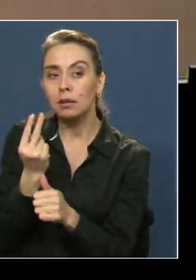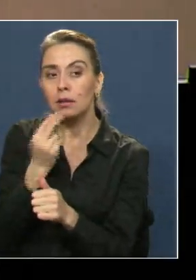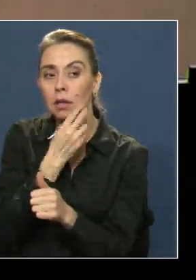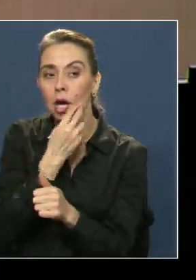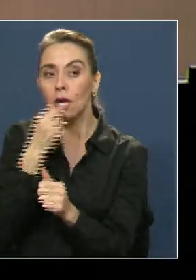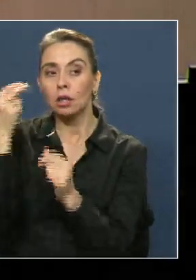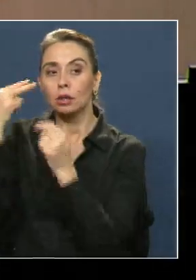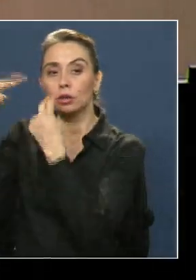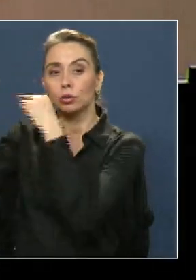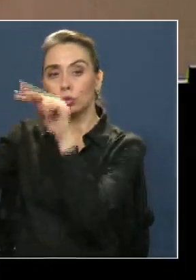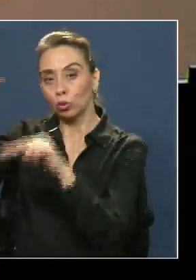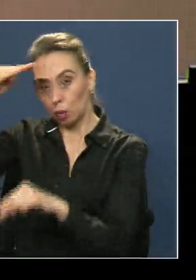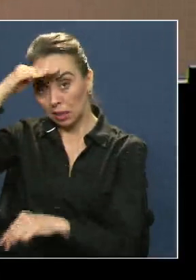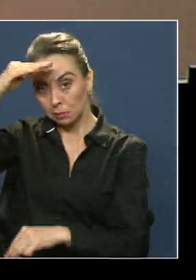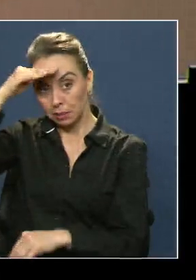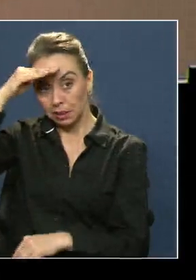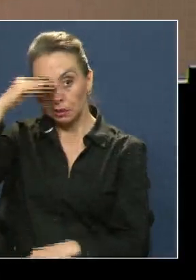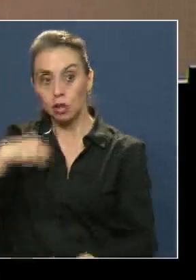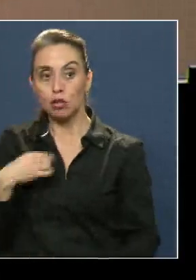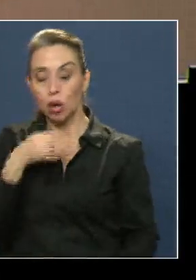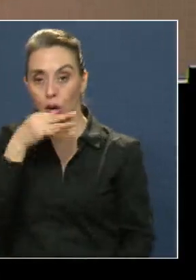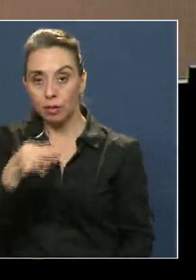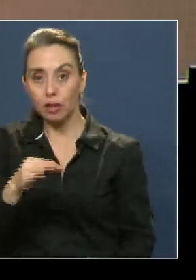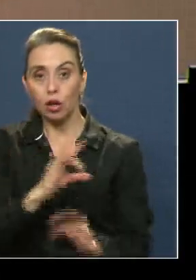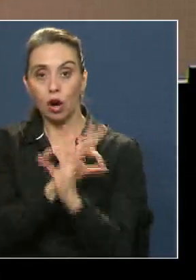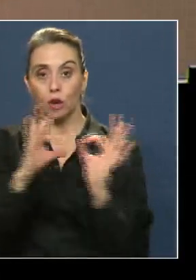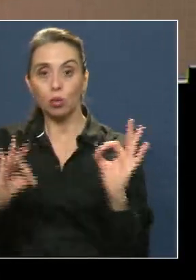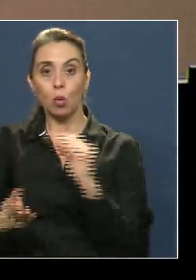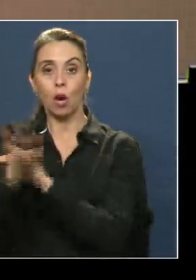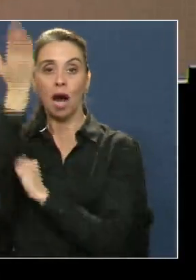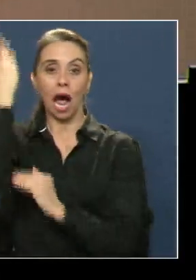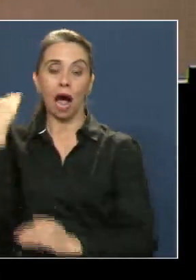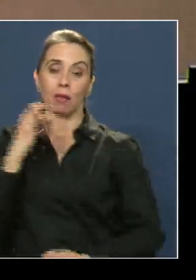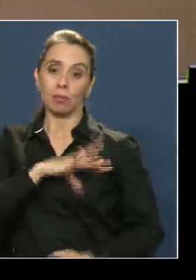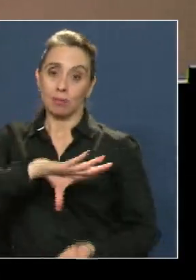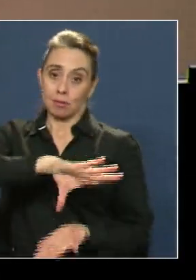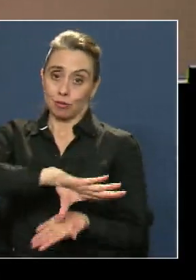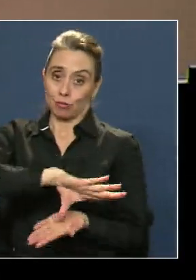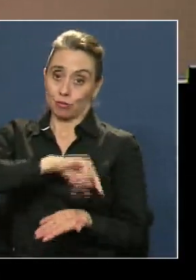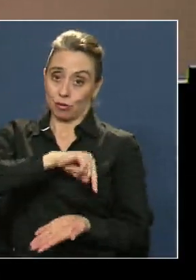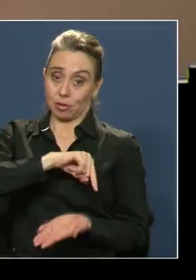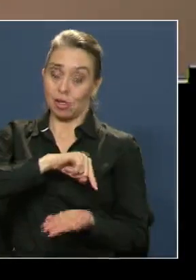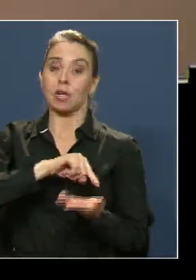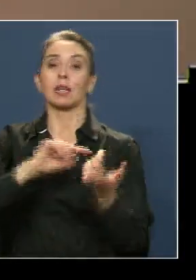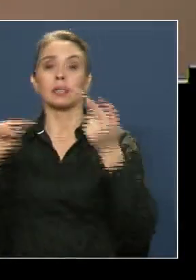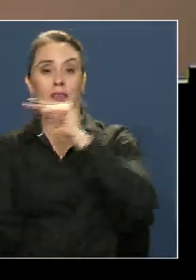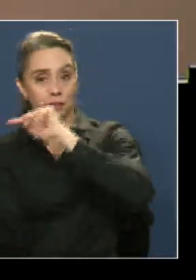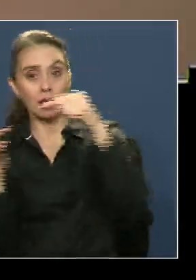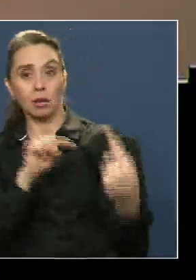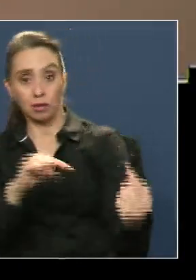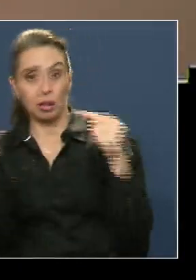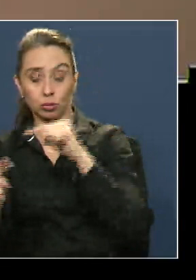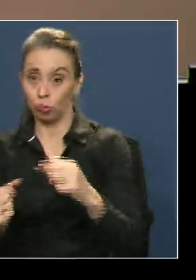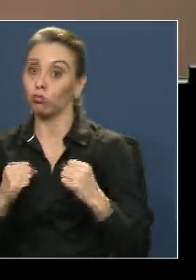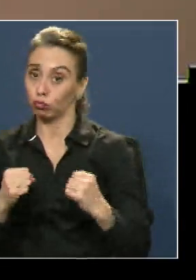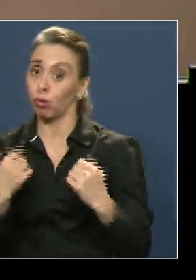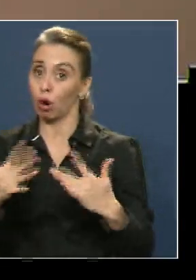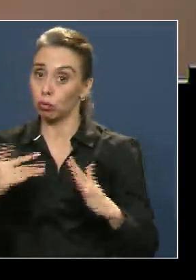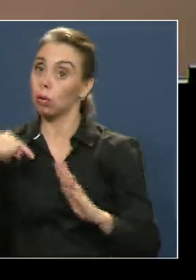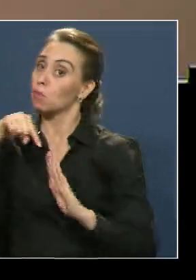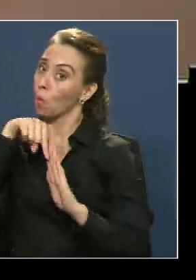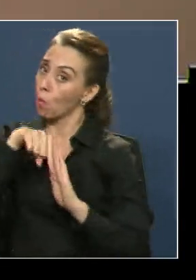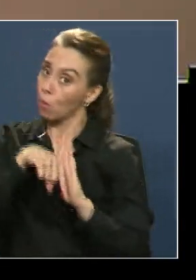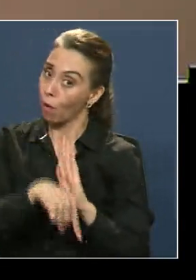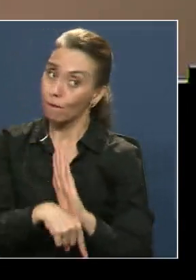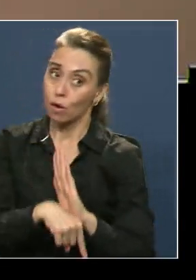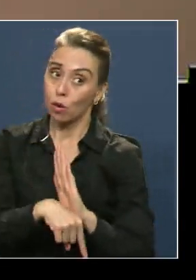sus experiencias. Lo digo así porque nunca antes en este país se discutió con la intensidad y con la profundidad que hoy día